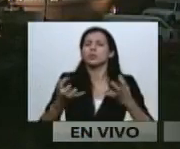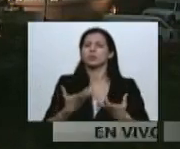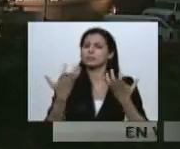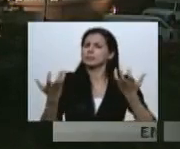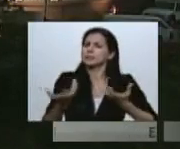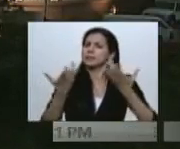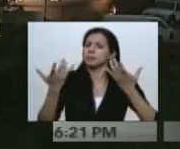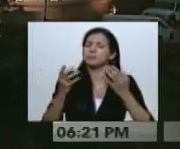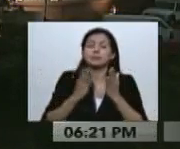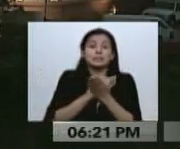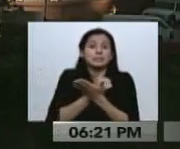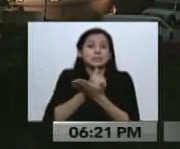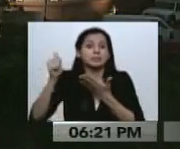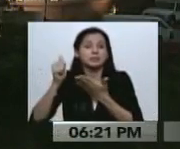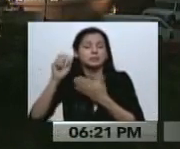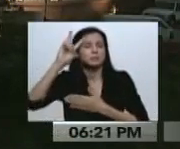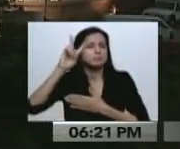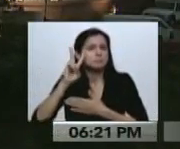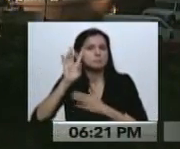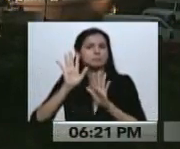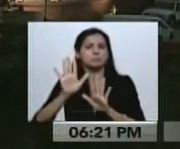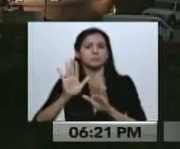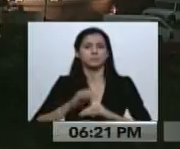sagrada, en fuego sagrado.